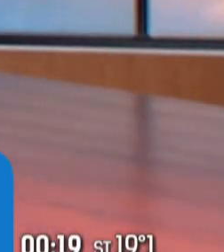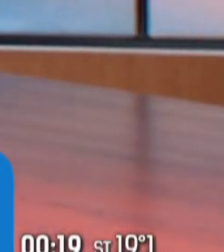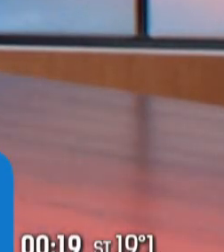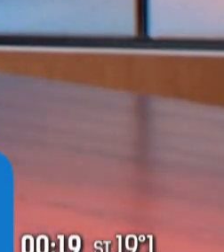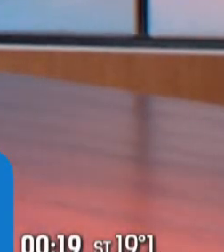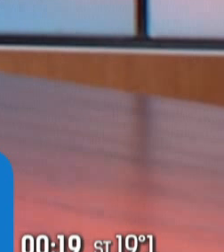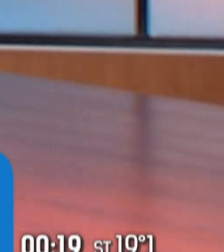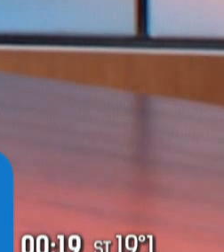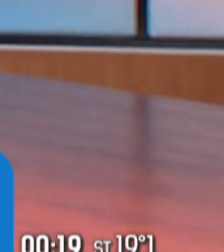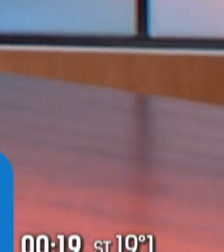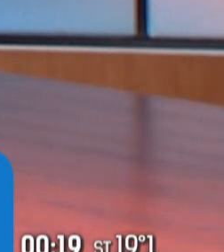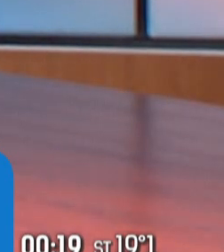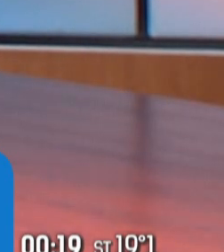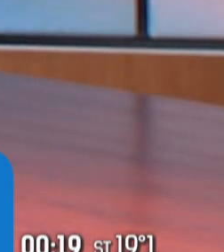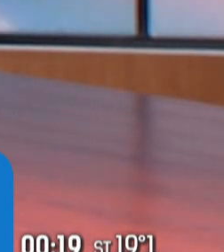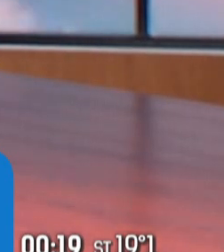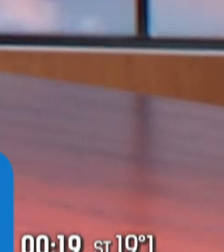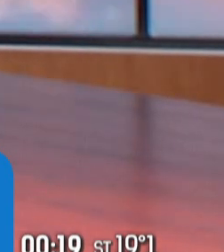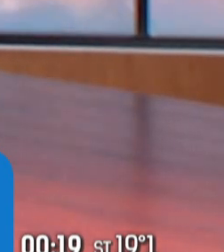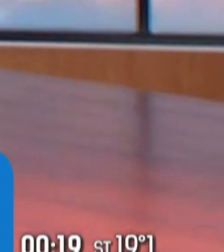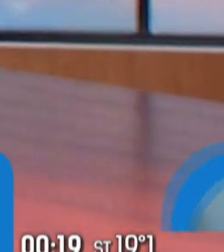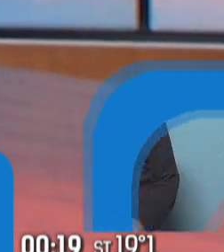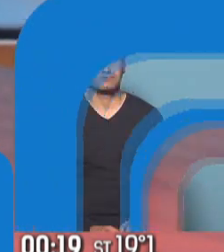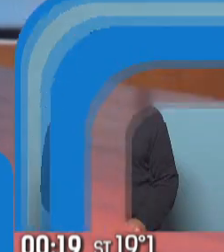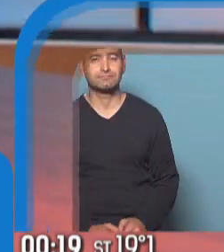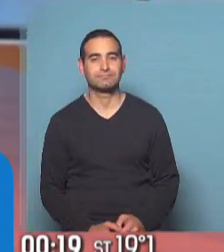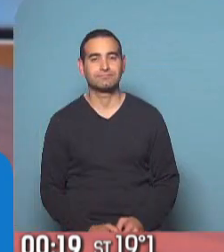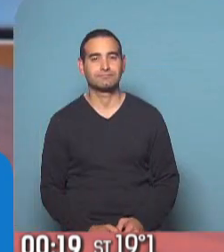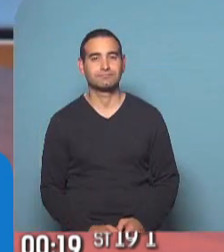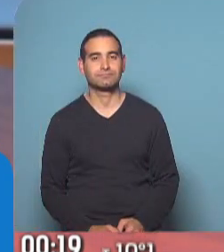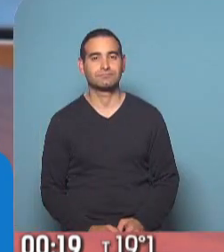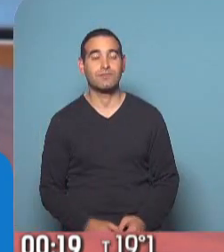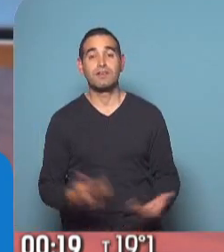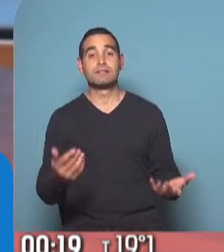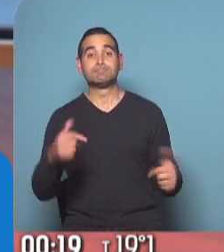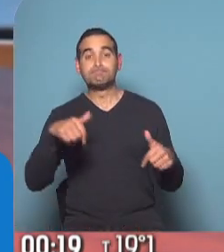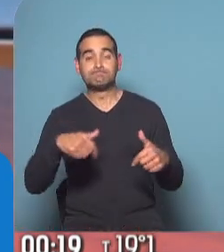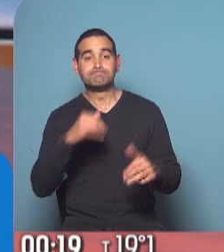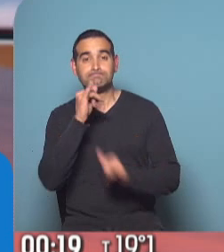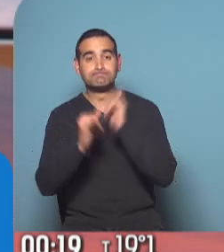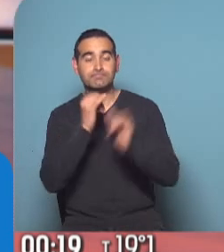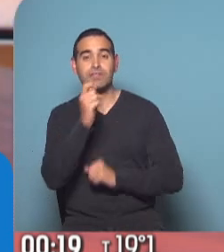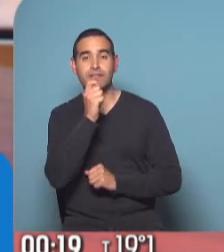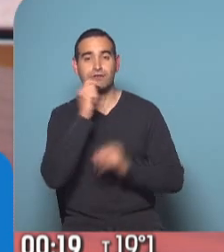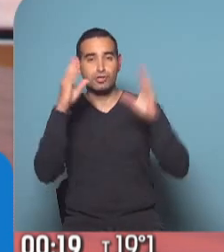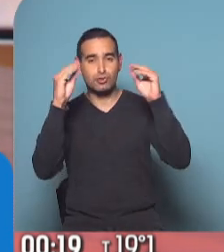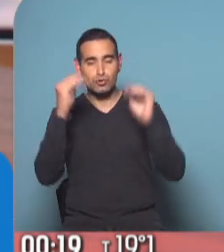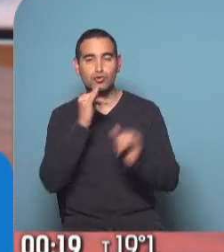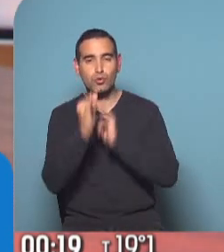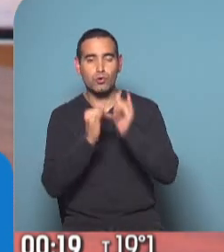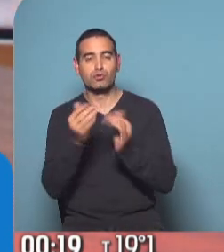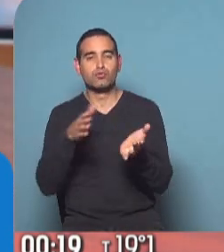auspiciado por el papá francisco y en el medio de toda esta incertidumbre